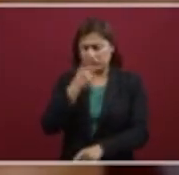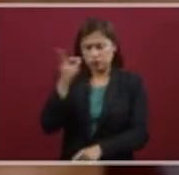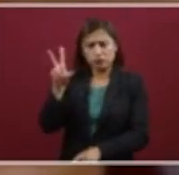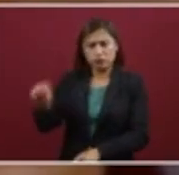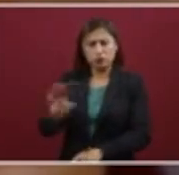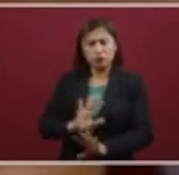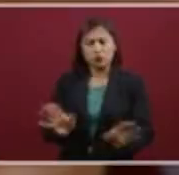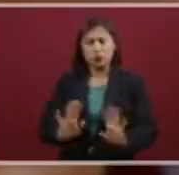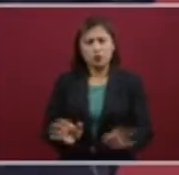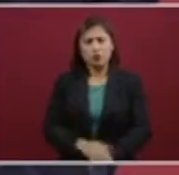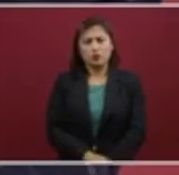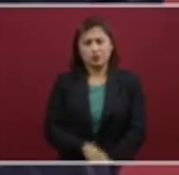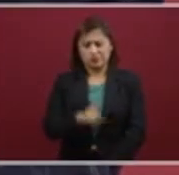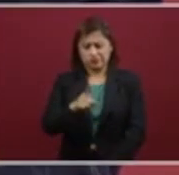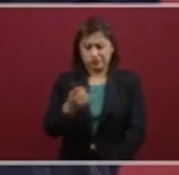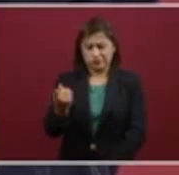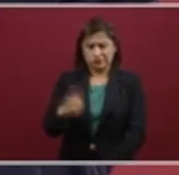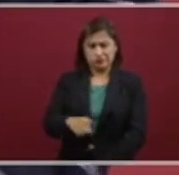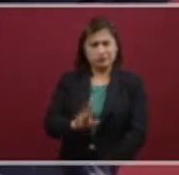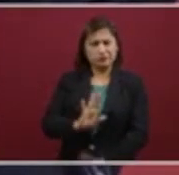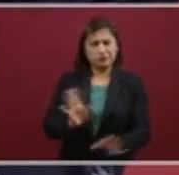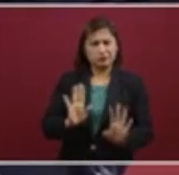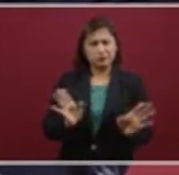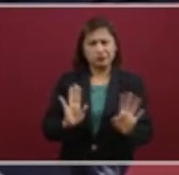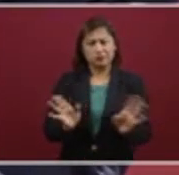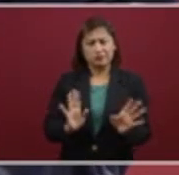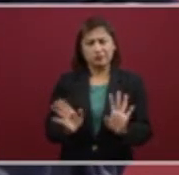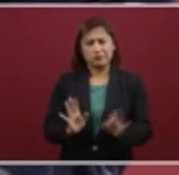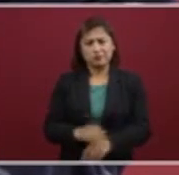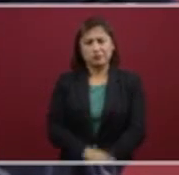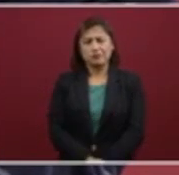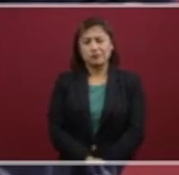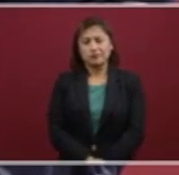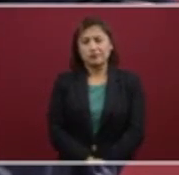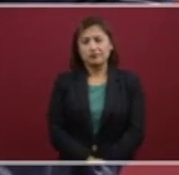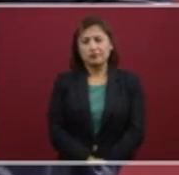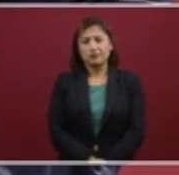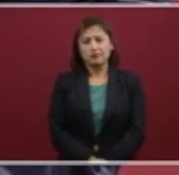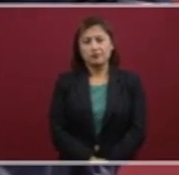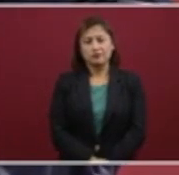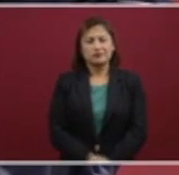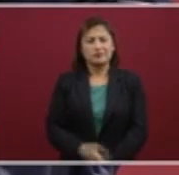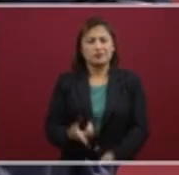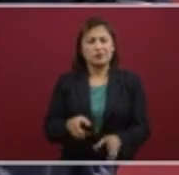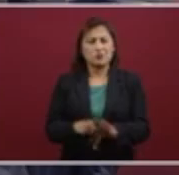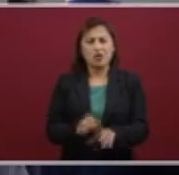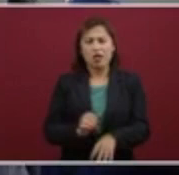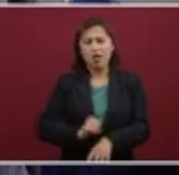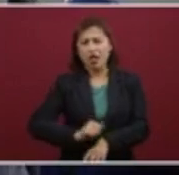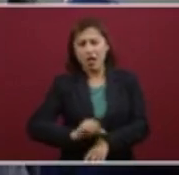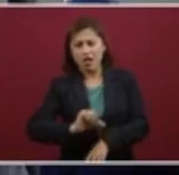Usted no tiene por qué estar recibiendo a coyotes,